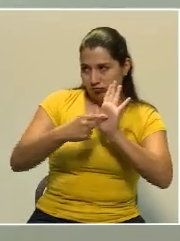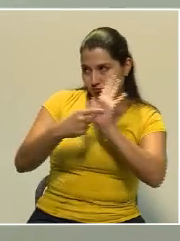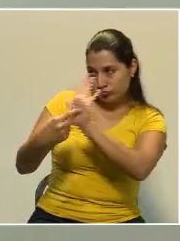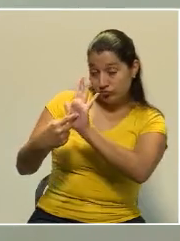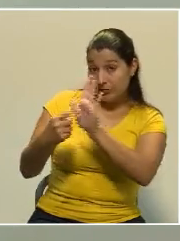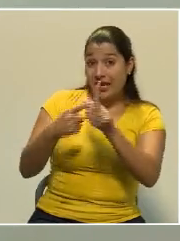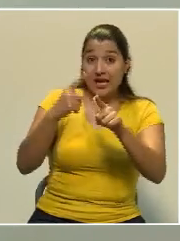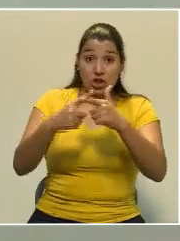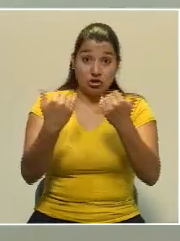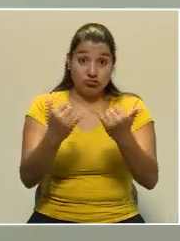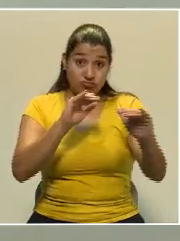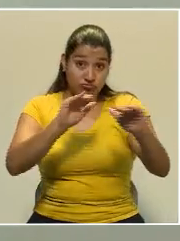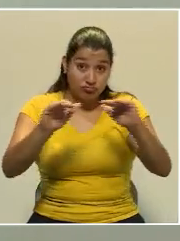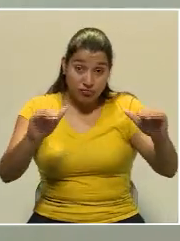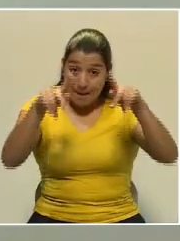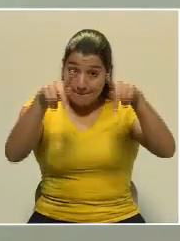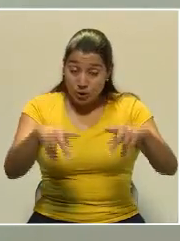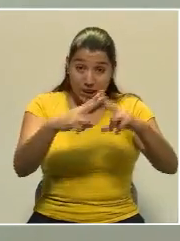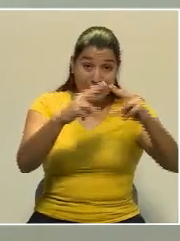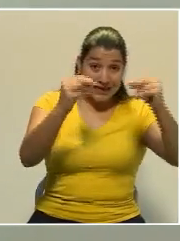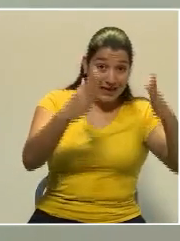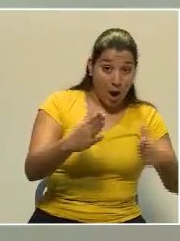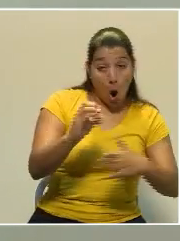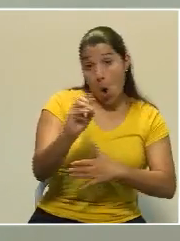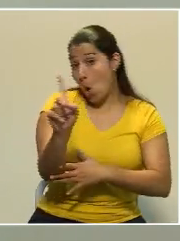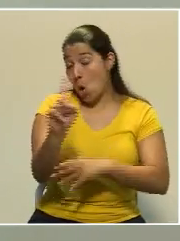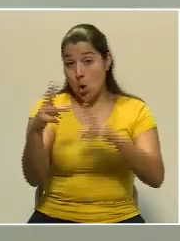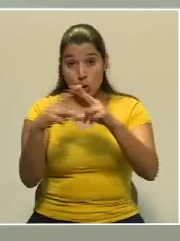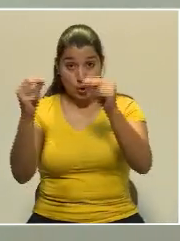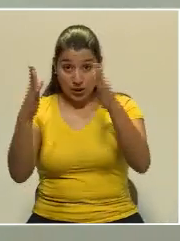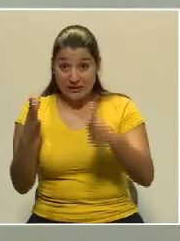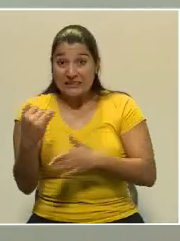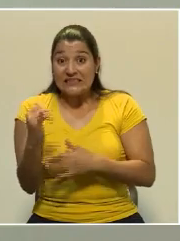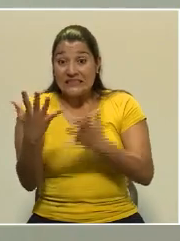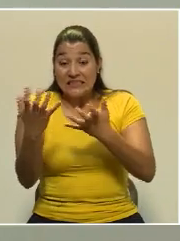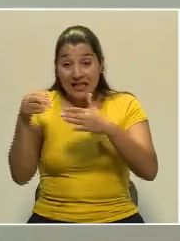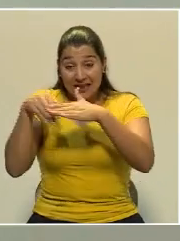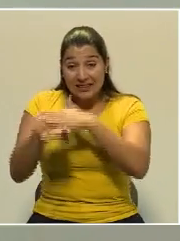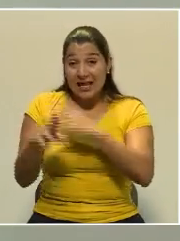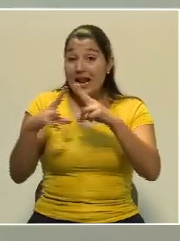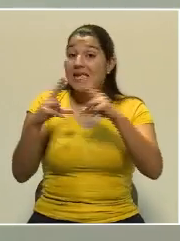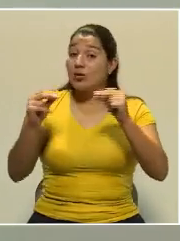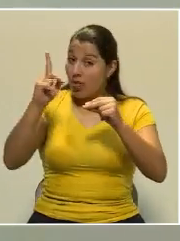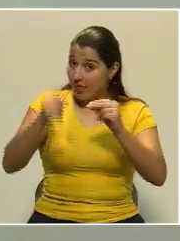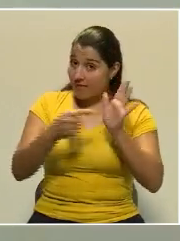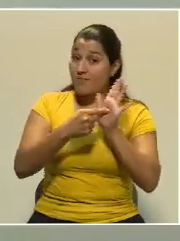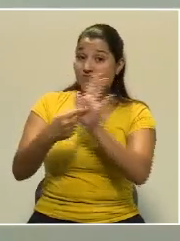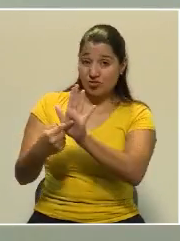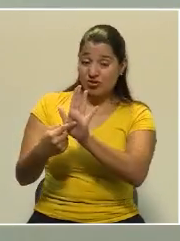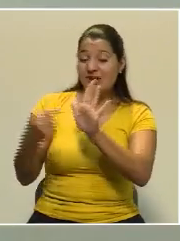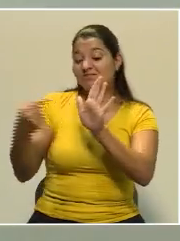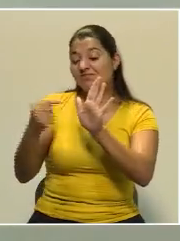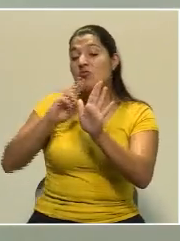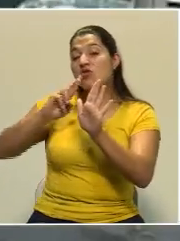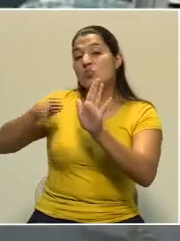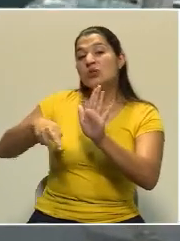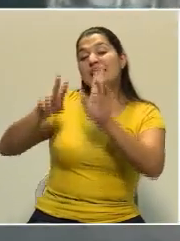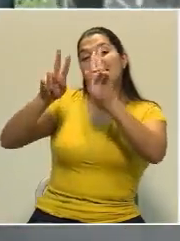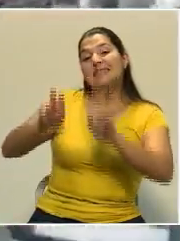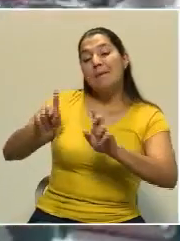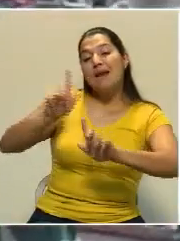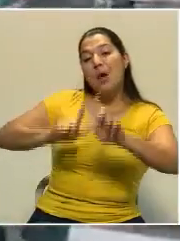las personas, nicaragüenses o no, que deban hacer ingreso a Nicaragua, deben aportar este resultado de